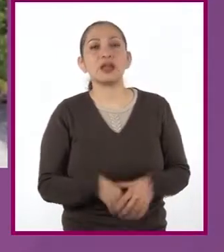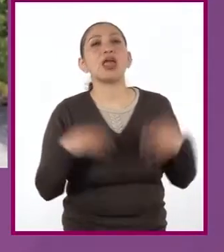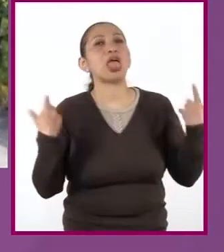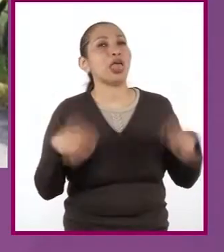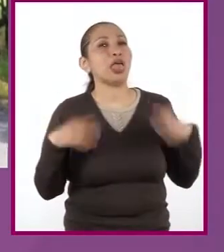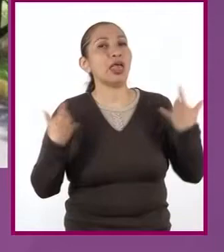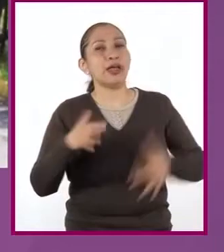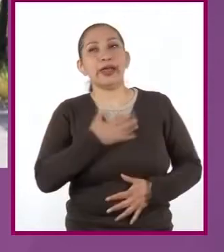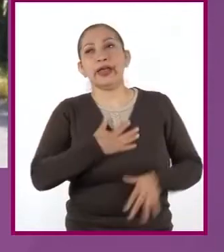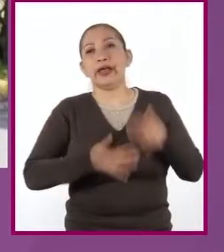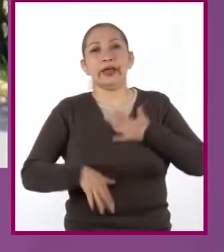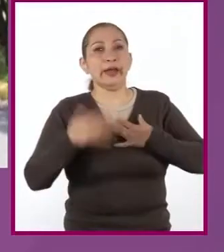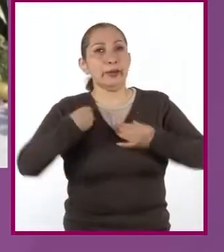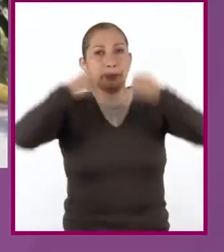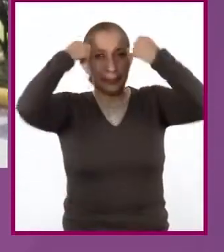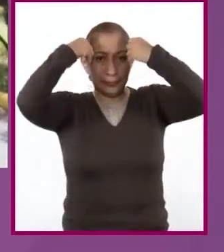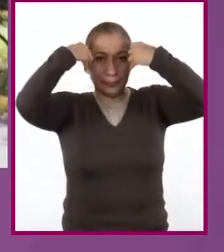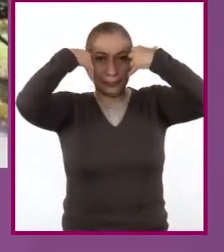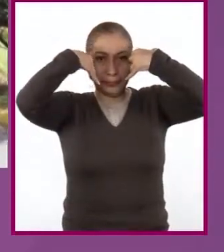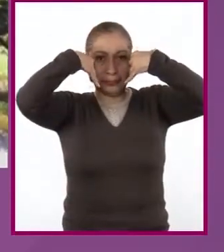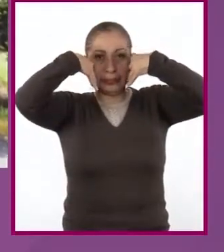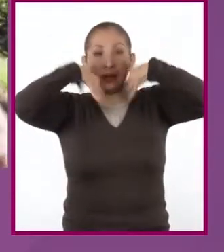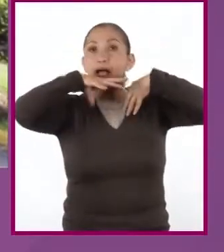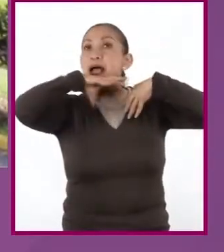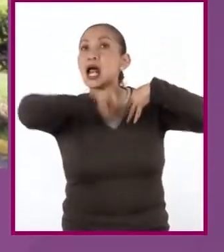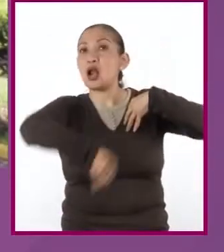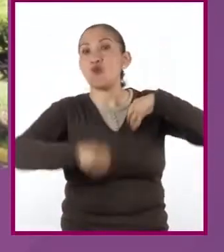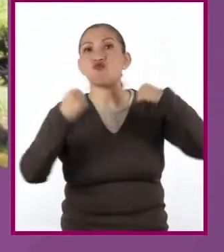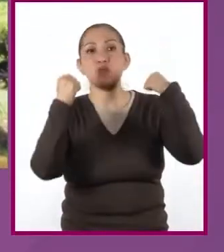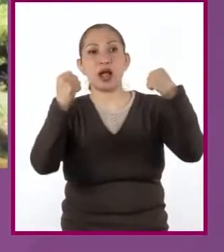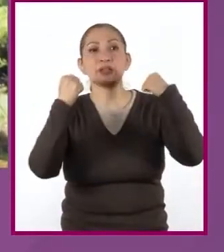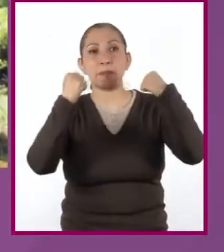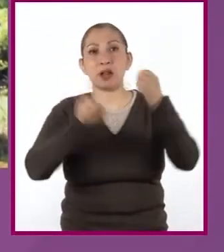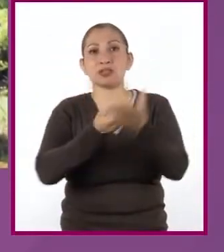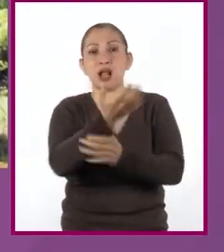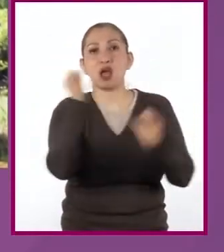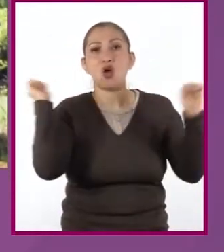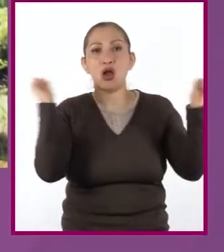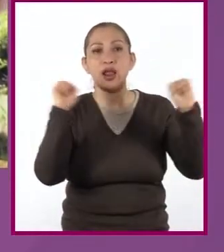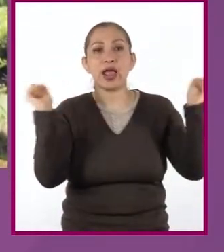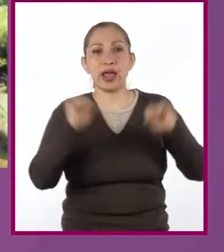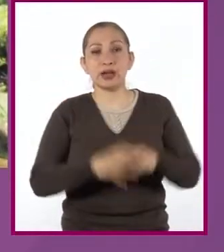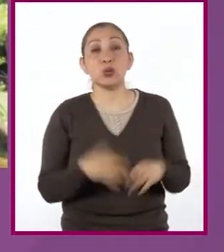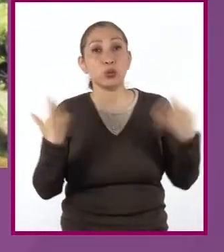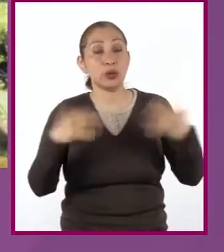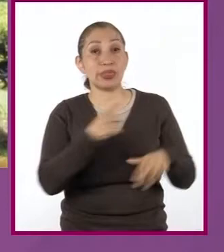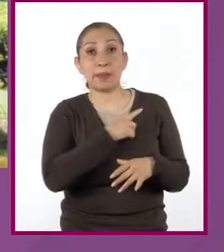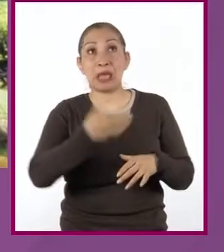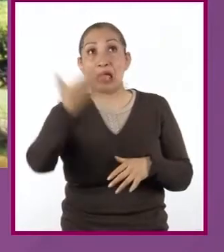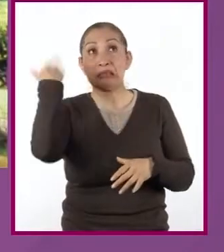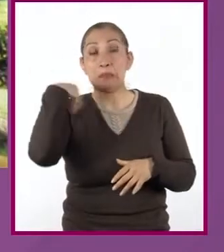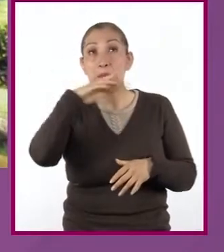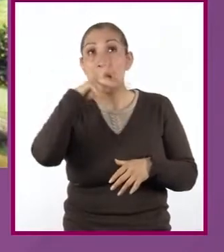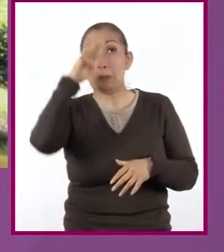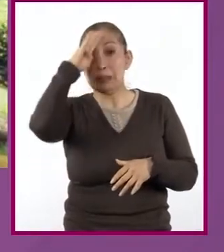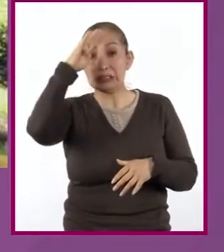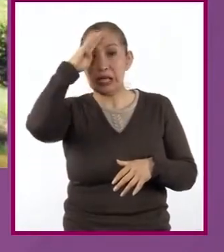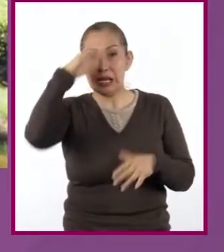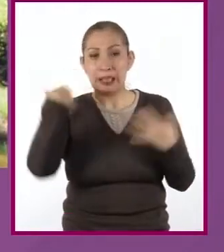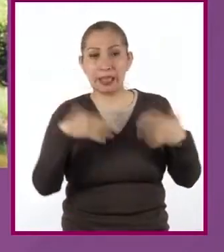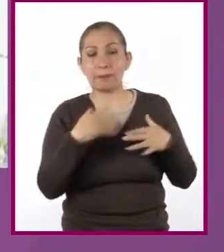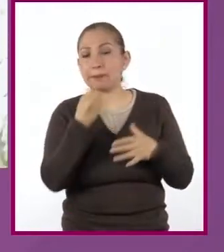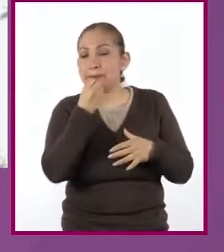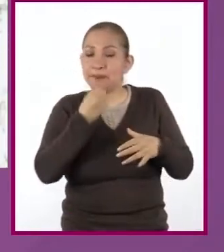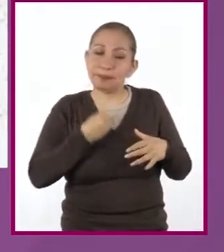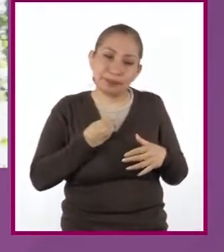Rayos, estoy sudando. El calor es demasiado fuerte para haber salido a correr hoy. Híjole, debí haberlo pensado mejor.